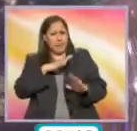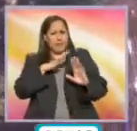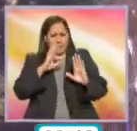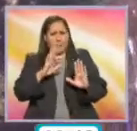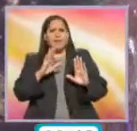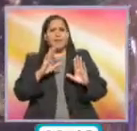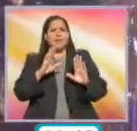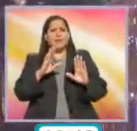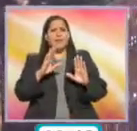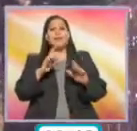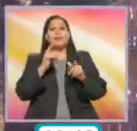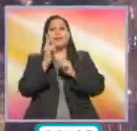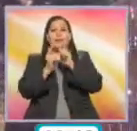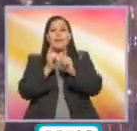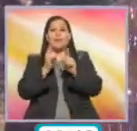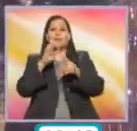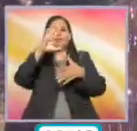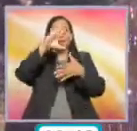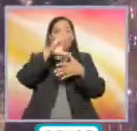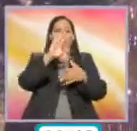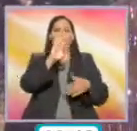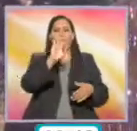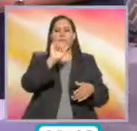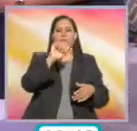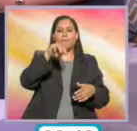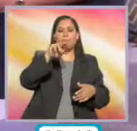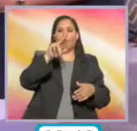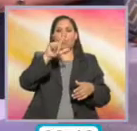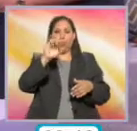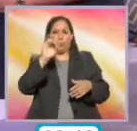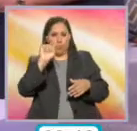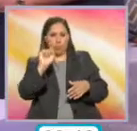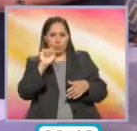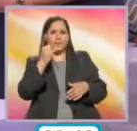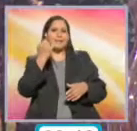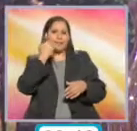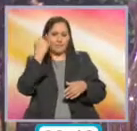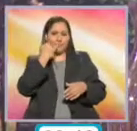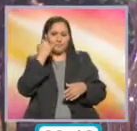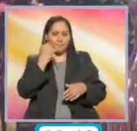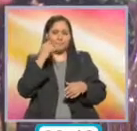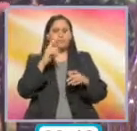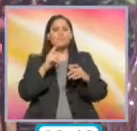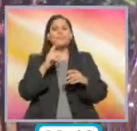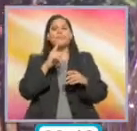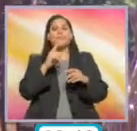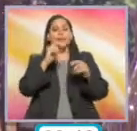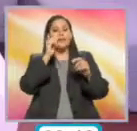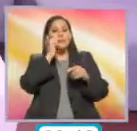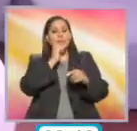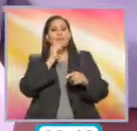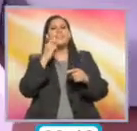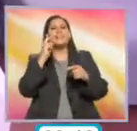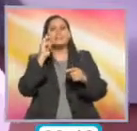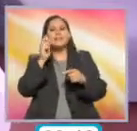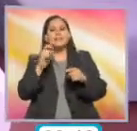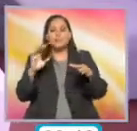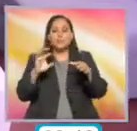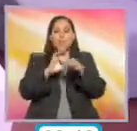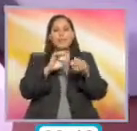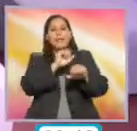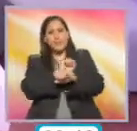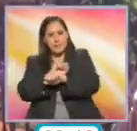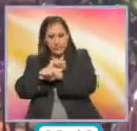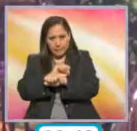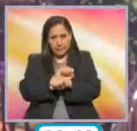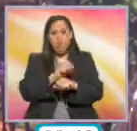el origen grecolatino, es famulus, ¿no? Entonces, normalmente estaba siempre asociada a los esclavos. Era un